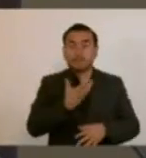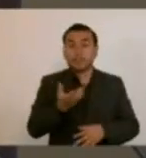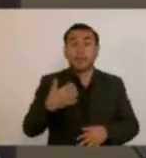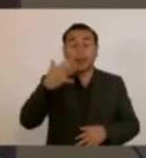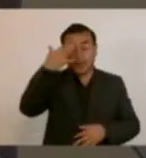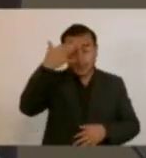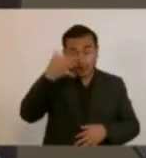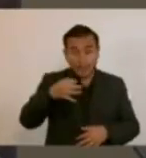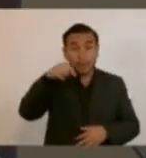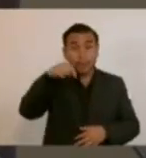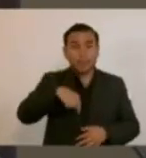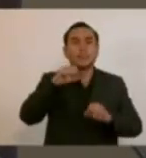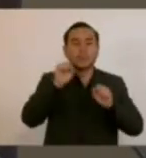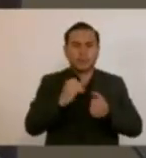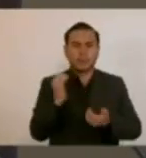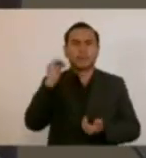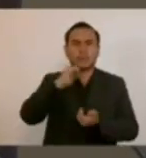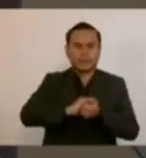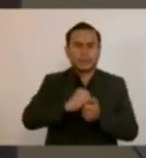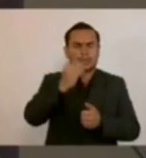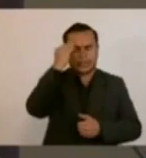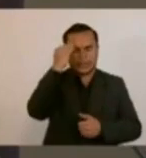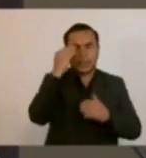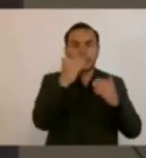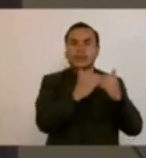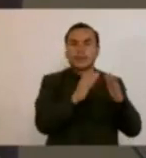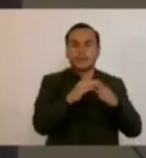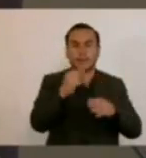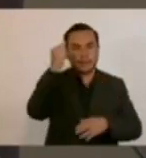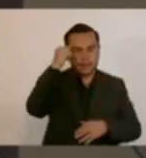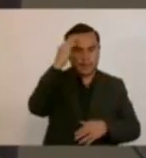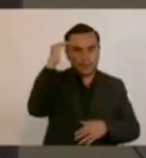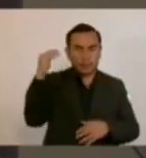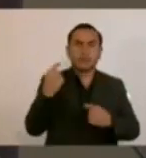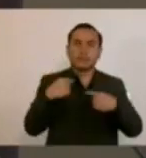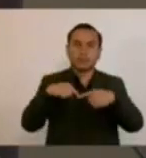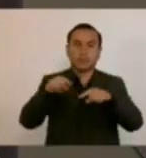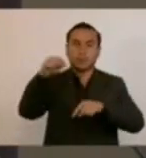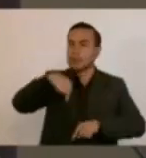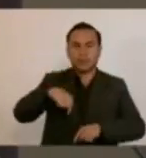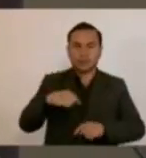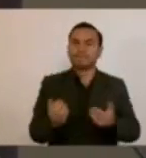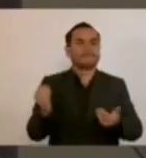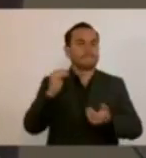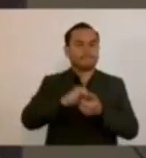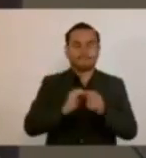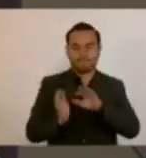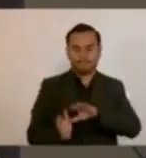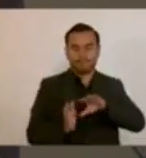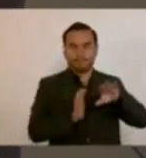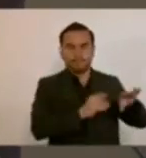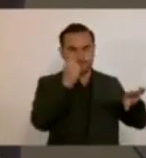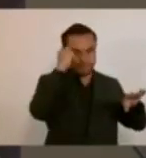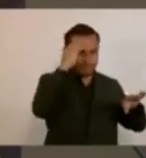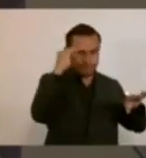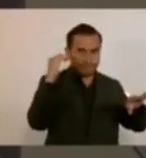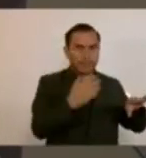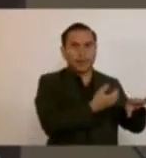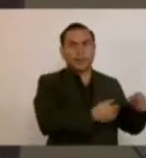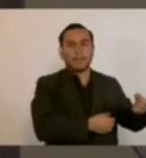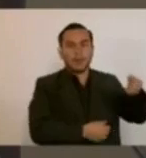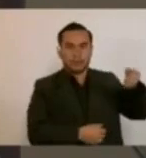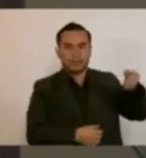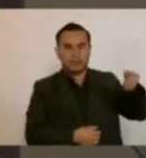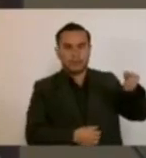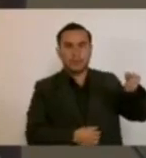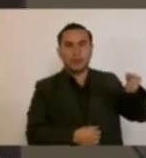unamos. Hay diferencias políticas y las vamos a seguir teniendo, pero este es un momento para que las dejemos a un lado o las pongamos en pausa, si